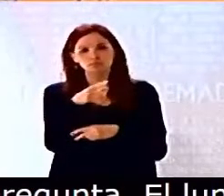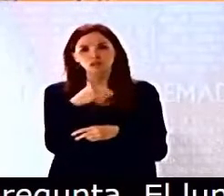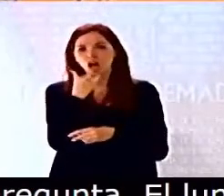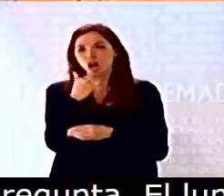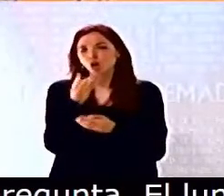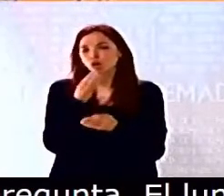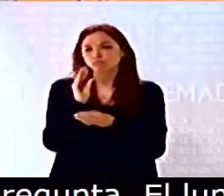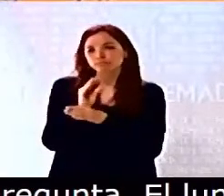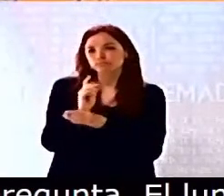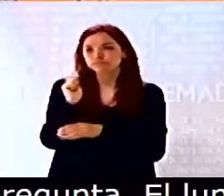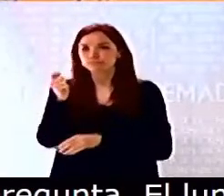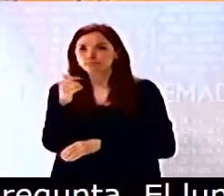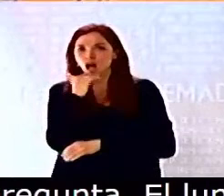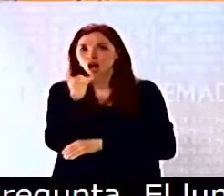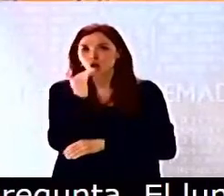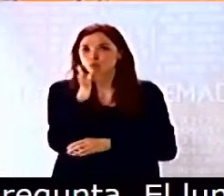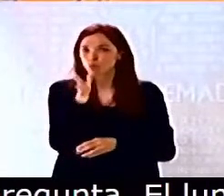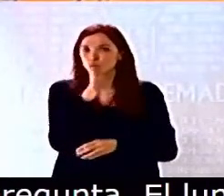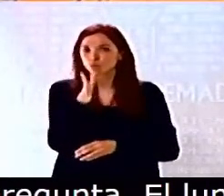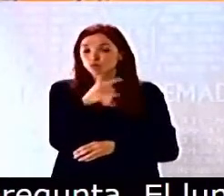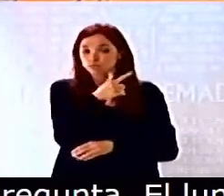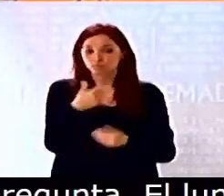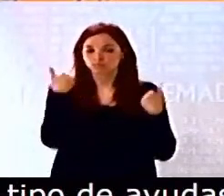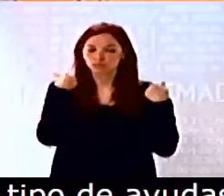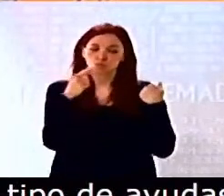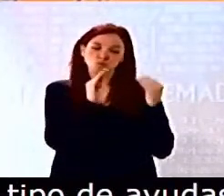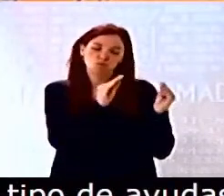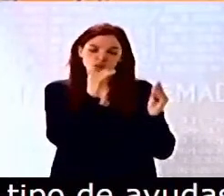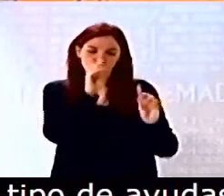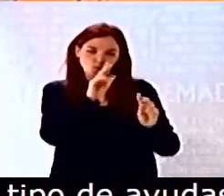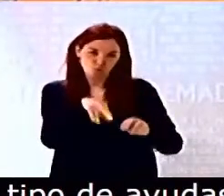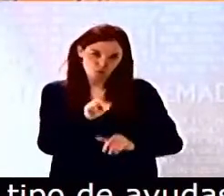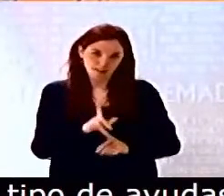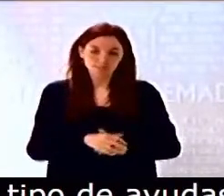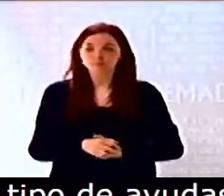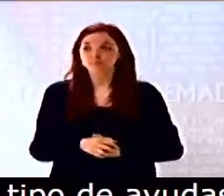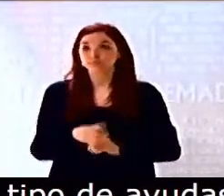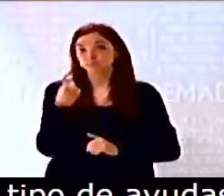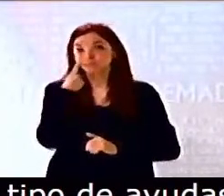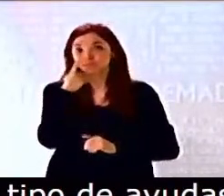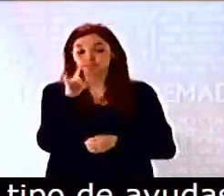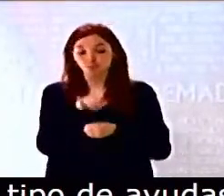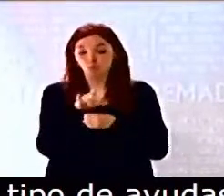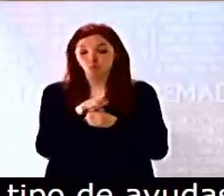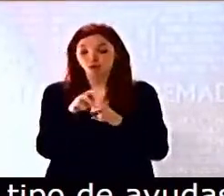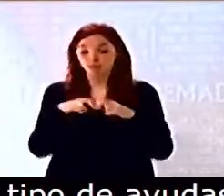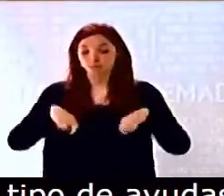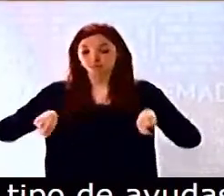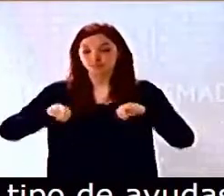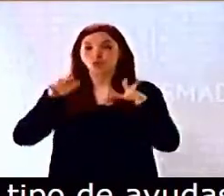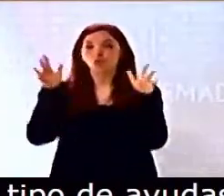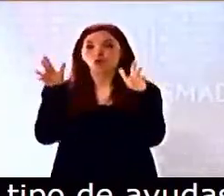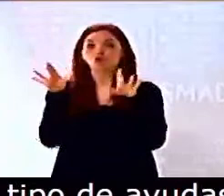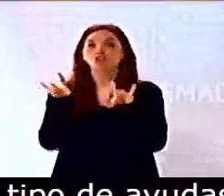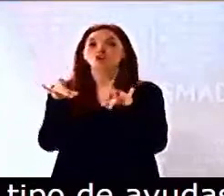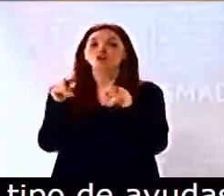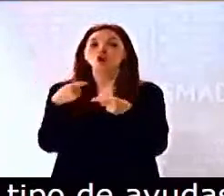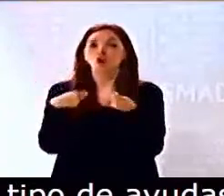por ese motivo, aunque no sea precisamente su competencia? Mire usted, el lunes me reúno con el Consejo Regional del